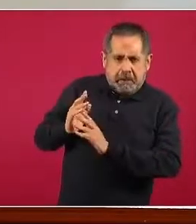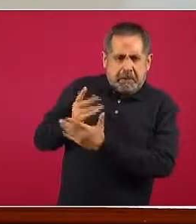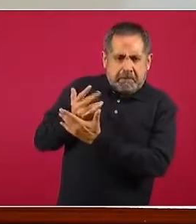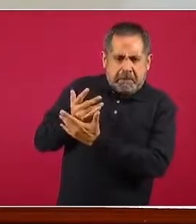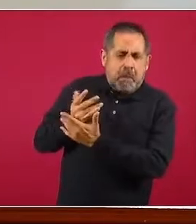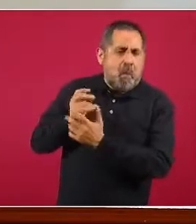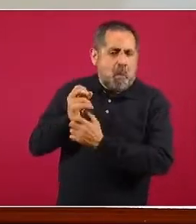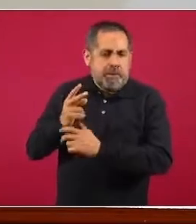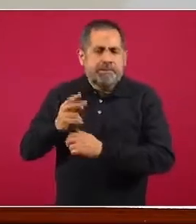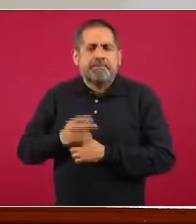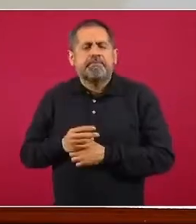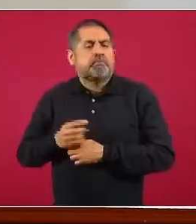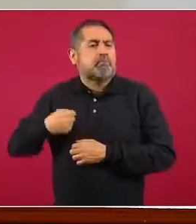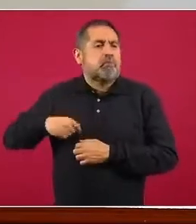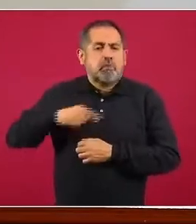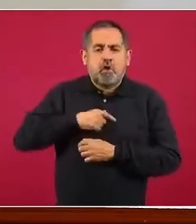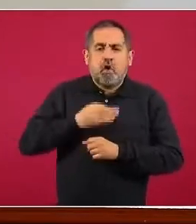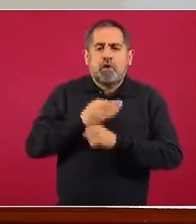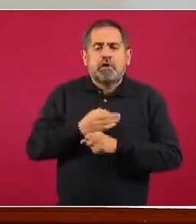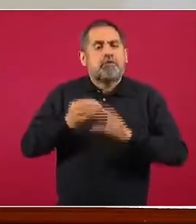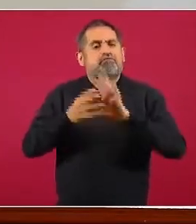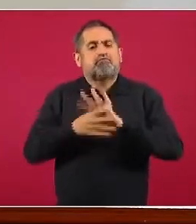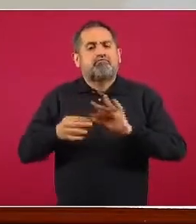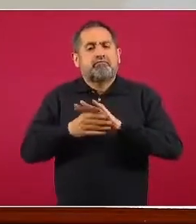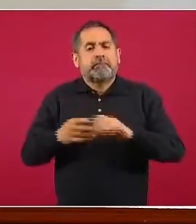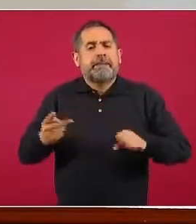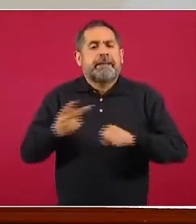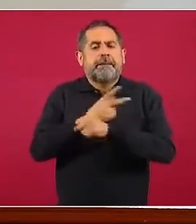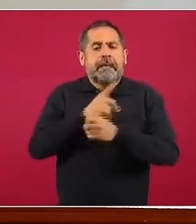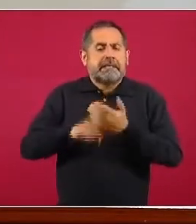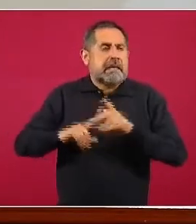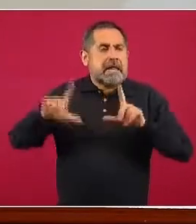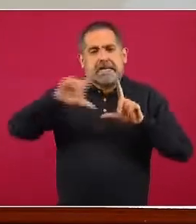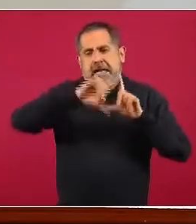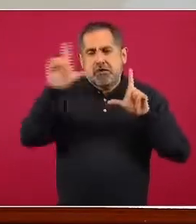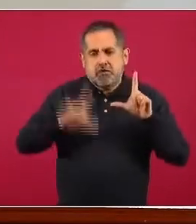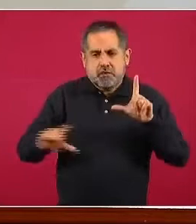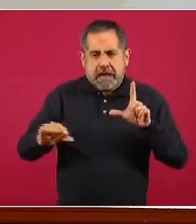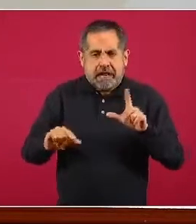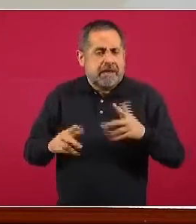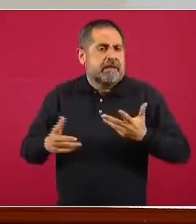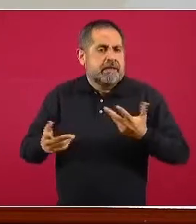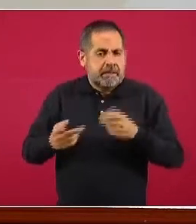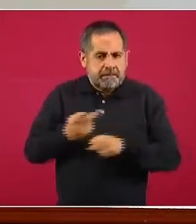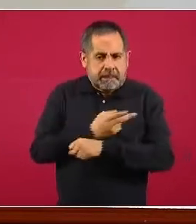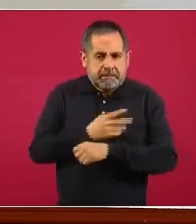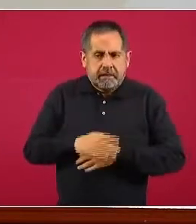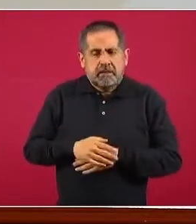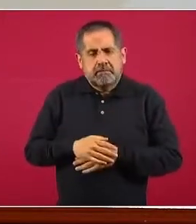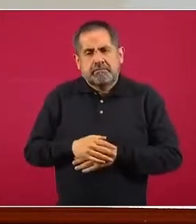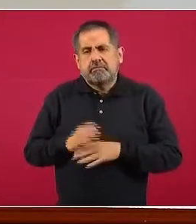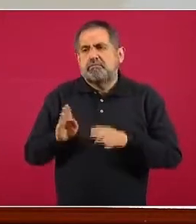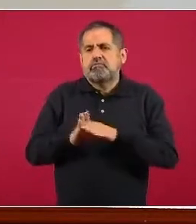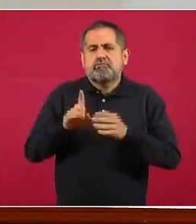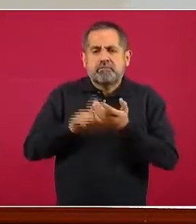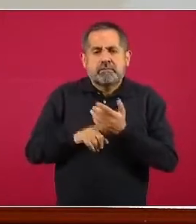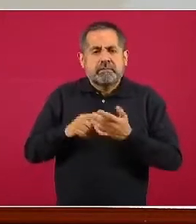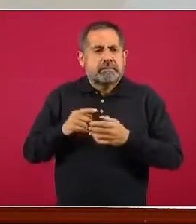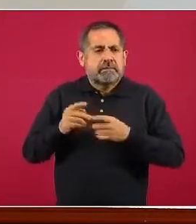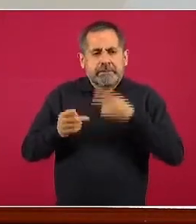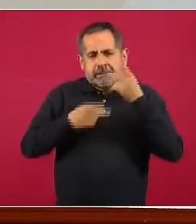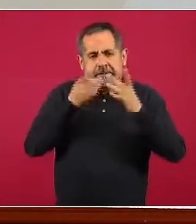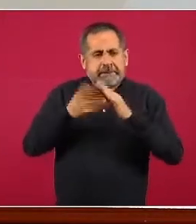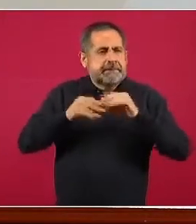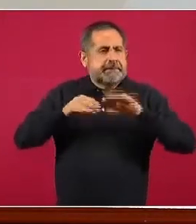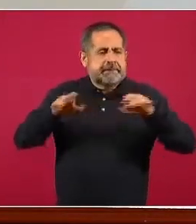para actualizar el escenario nacional y también presentar los productos que normalmente actualizamos los